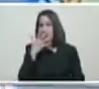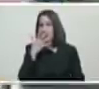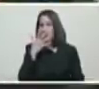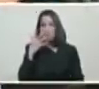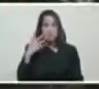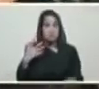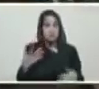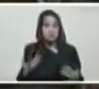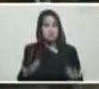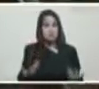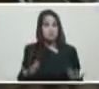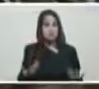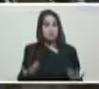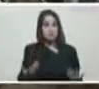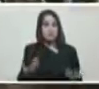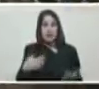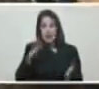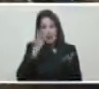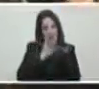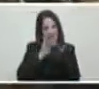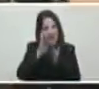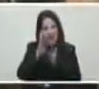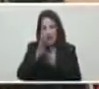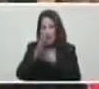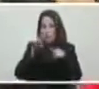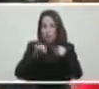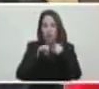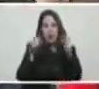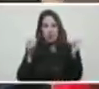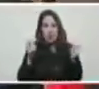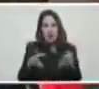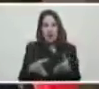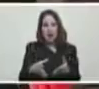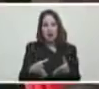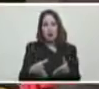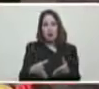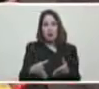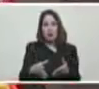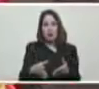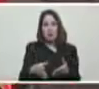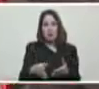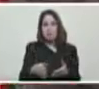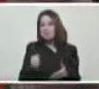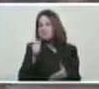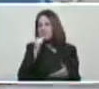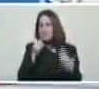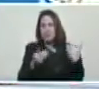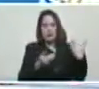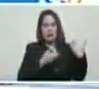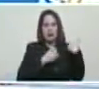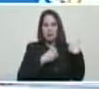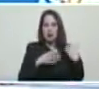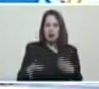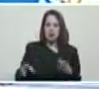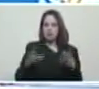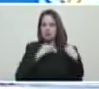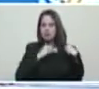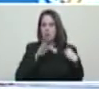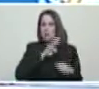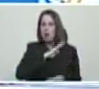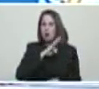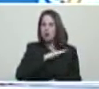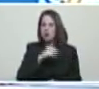dudar es el legado y el milagro Y a quién le pertenece el legado de